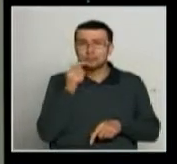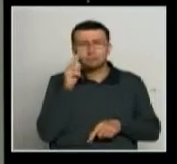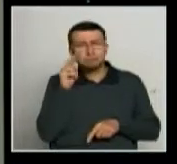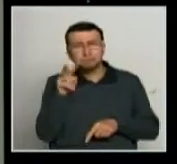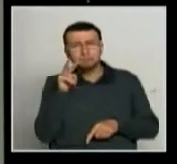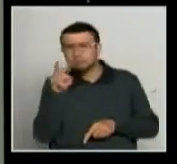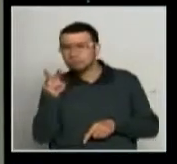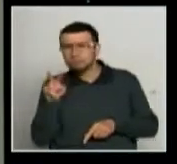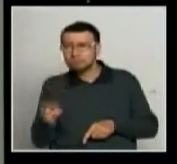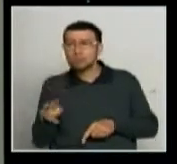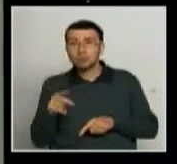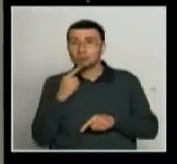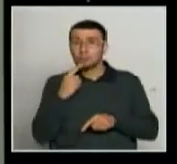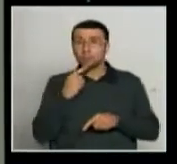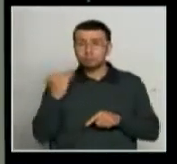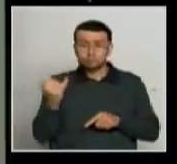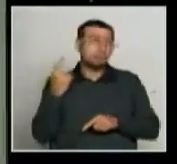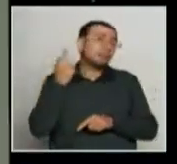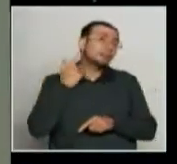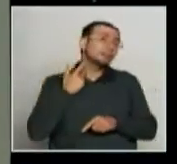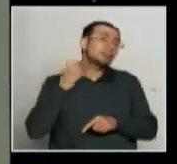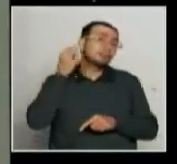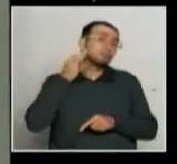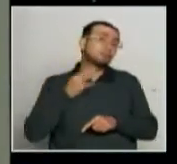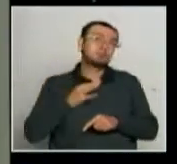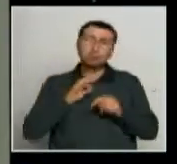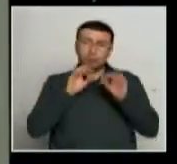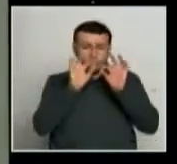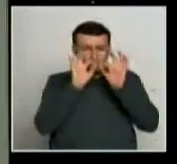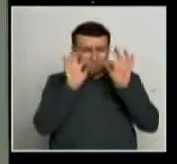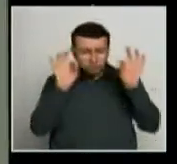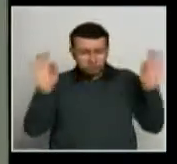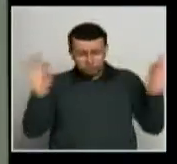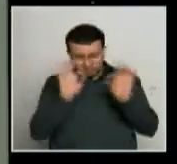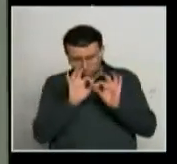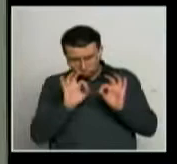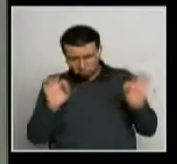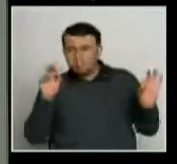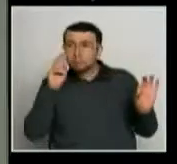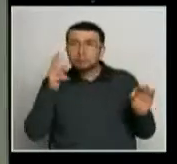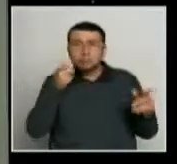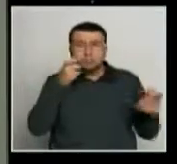que sean paredes completamente lisas en este caso.